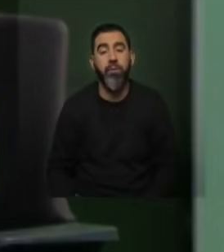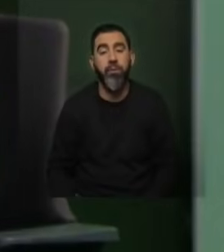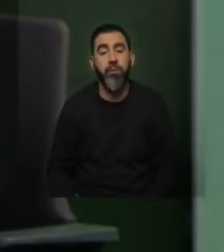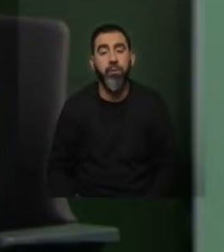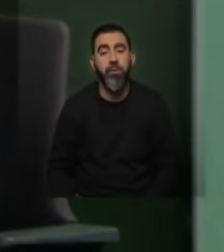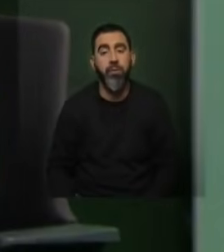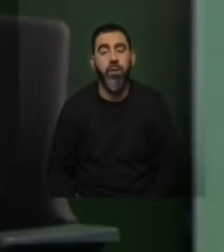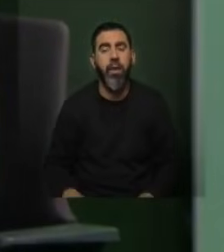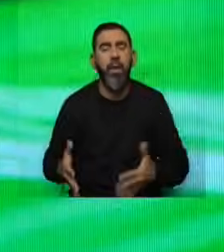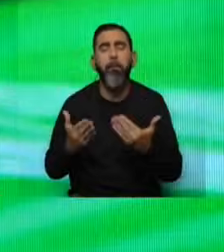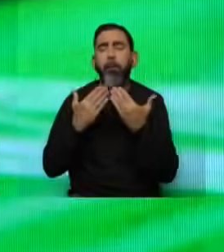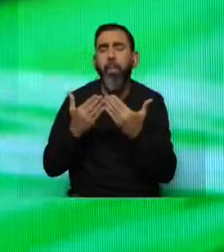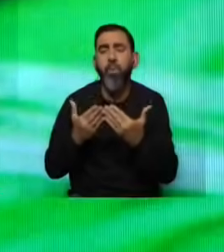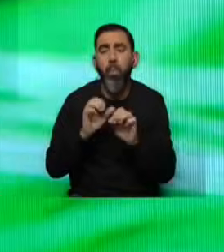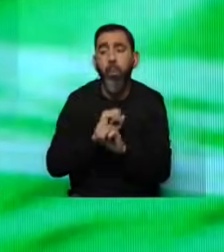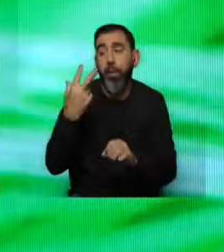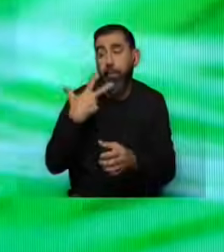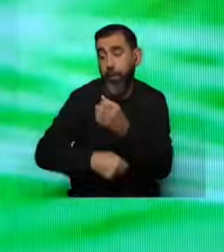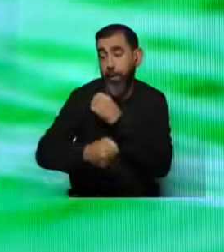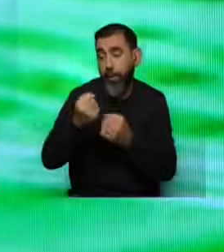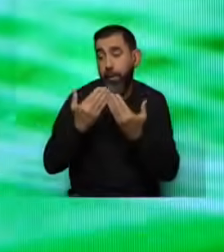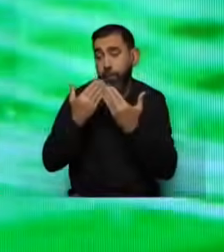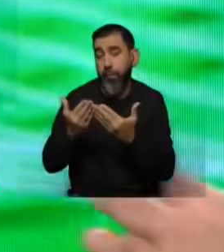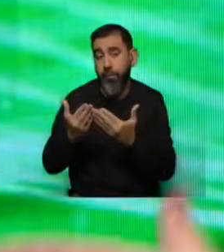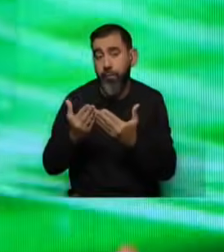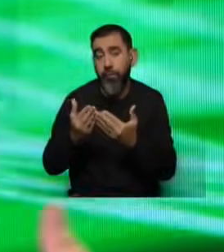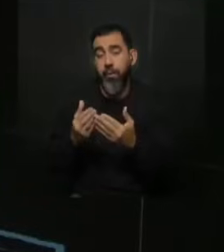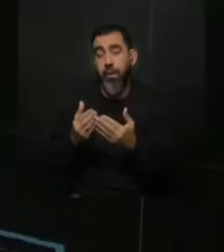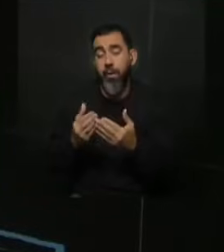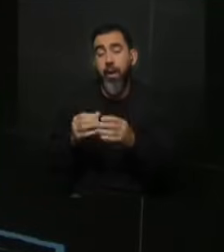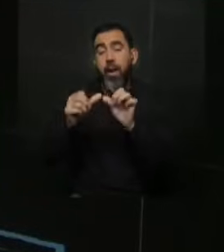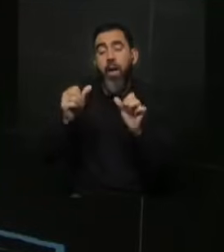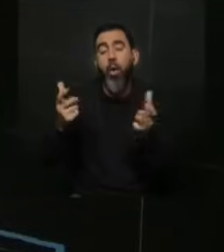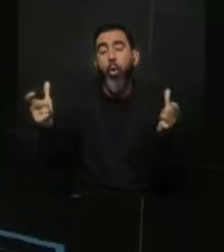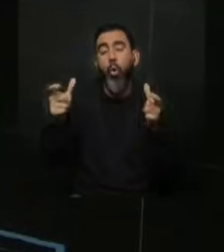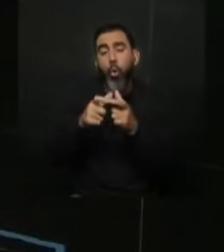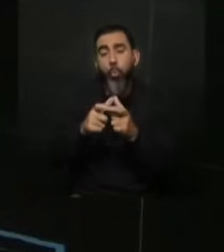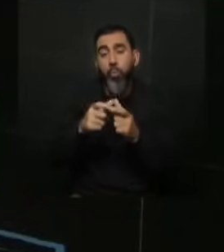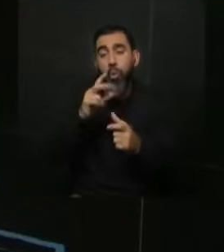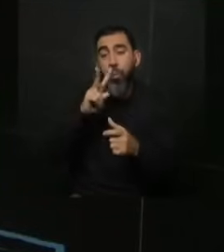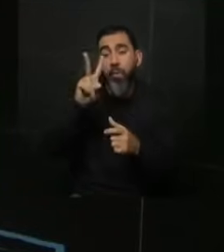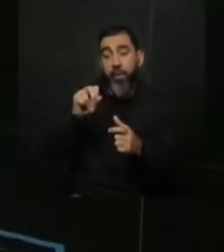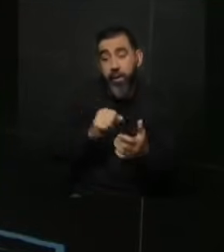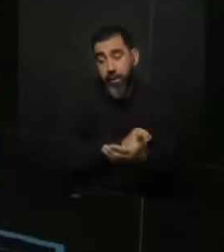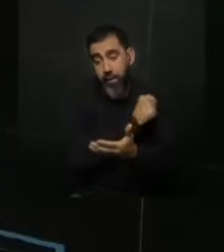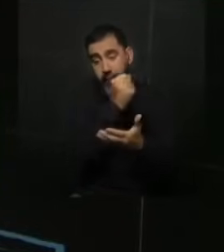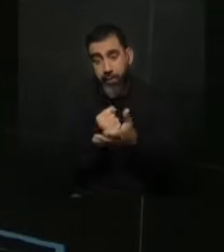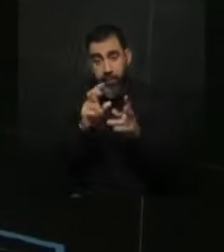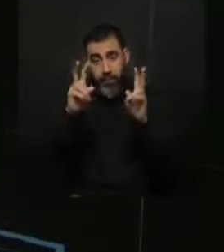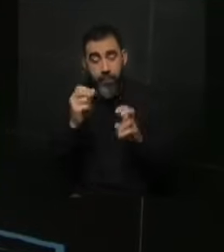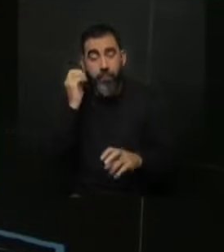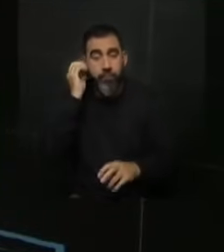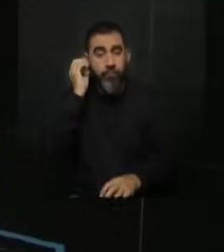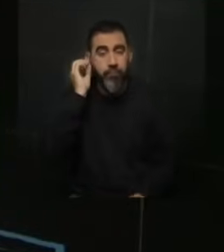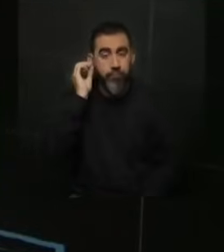montón bueno son preguntas que podían haber hecho hace TR años y que resolvieron haceros había una comisión que se trabajaba de 2020 para abordar este tema por eso al